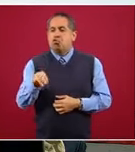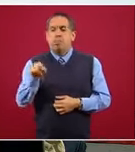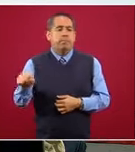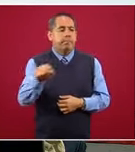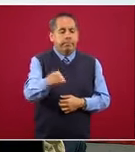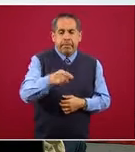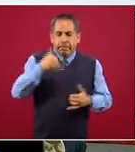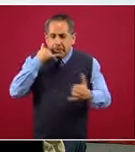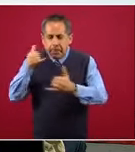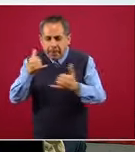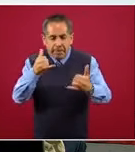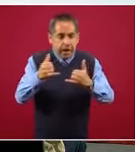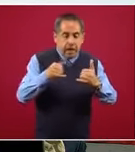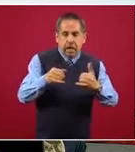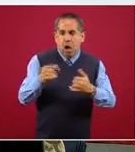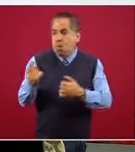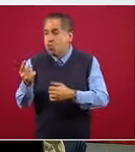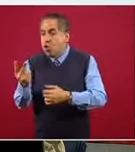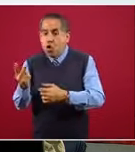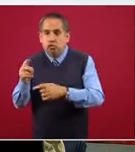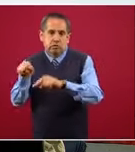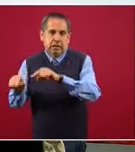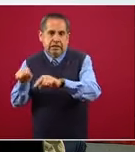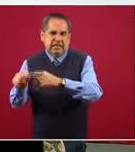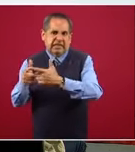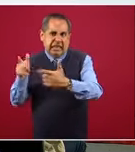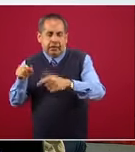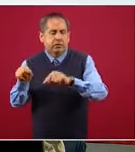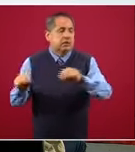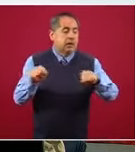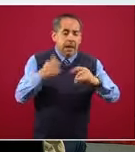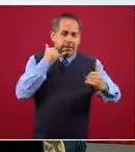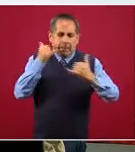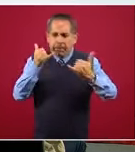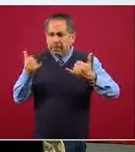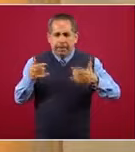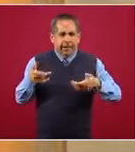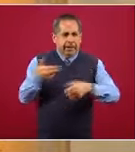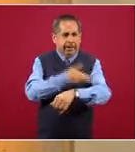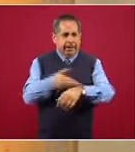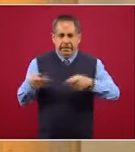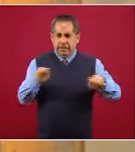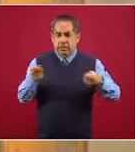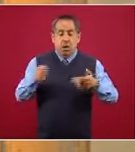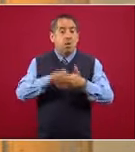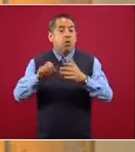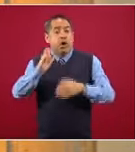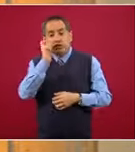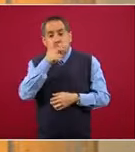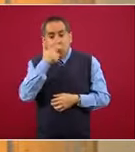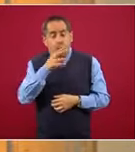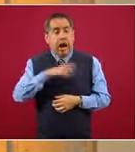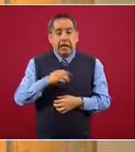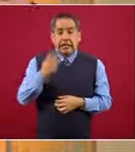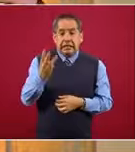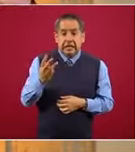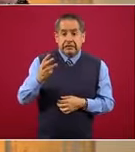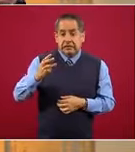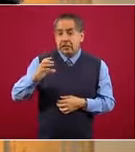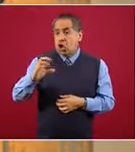hay algunas entidades que tienen varios CRUM por la situación geográfica, ¿no? En el caso, tal es el caso de Chihuahua, que tiene 3 centros